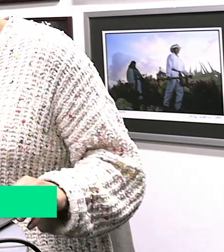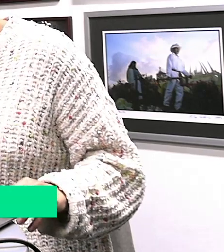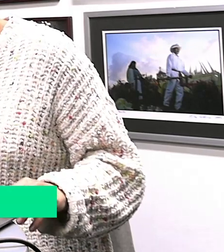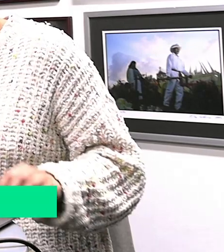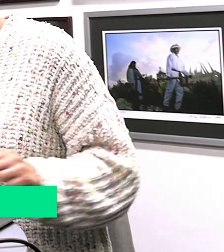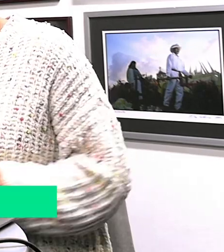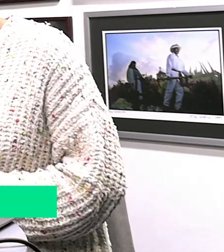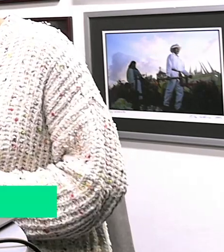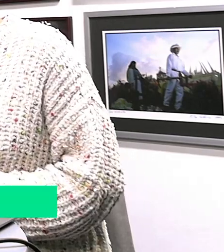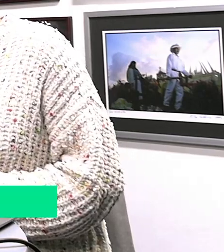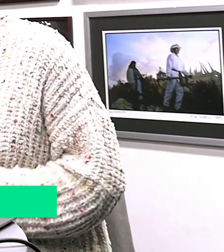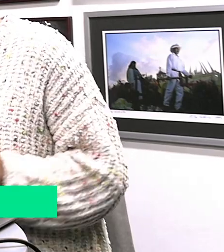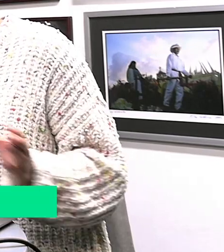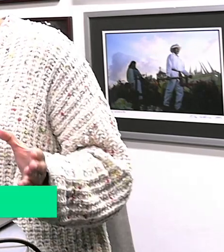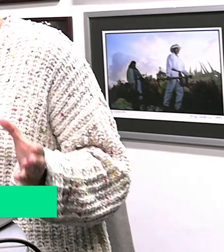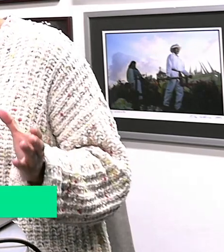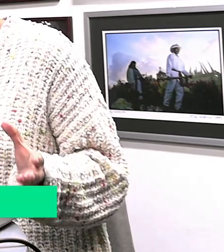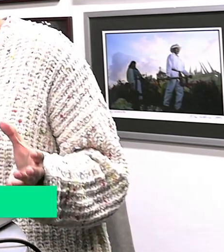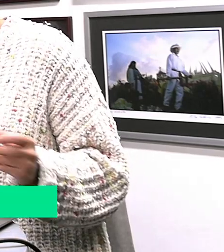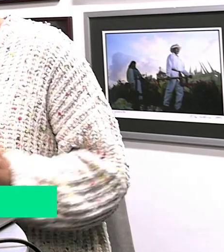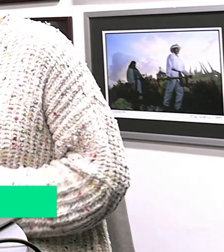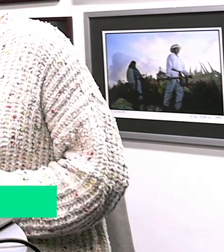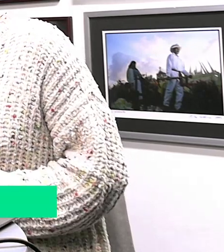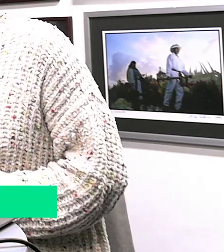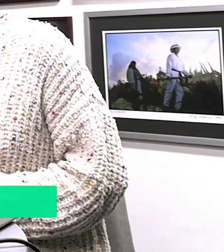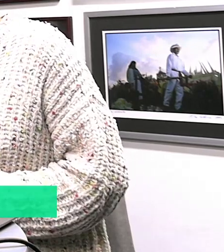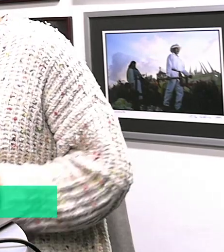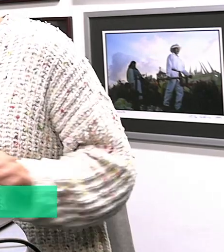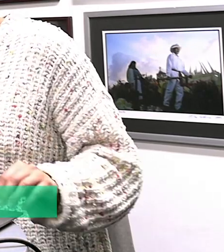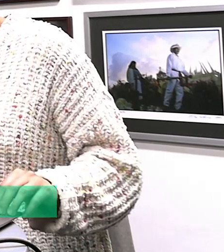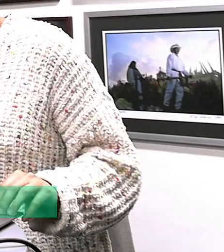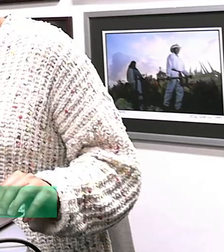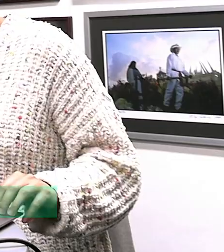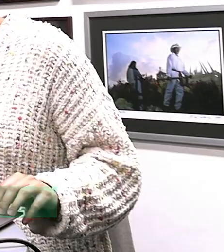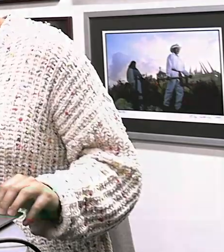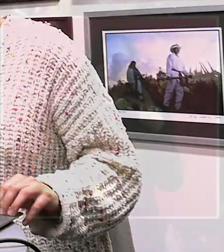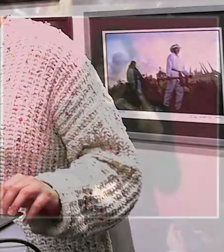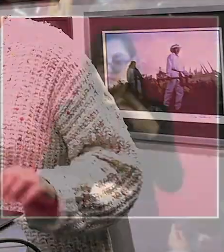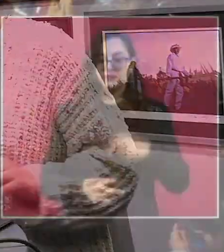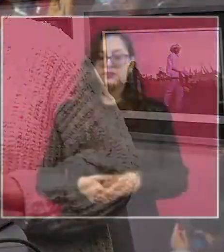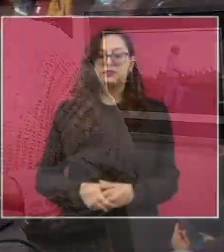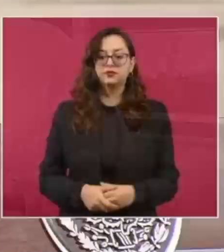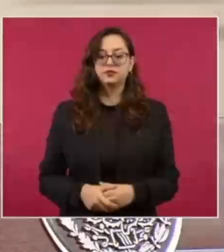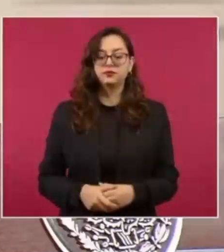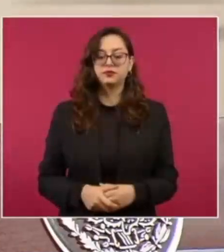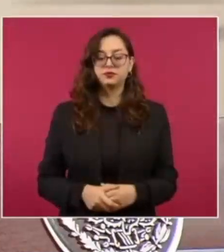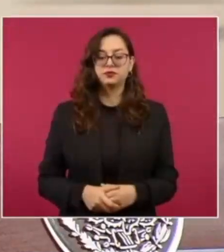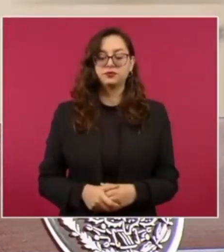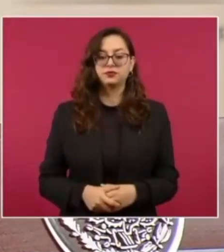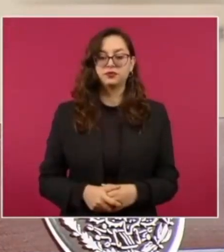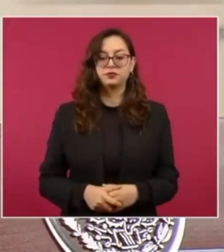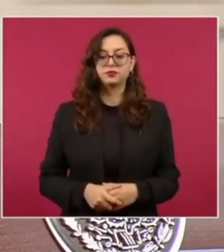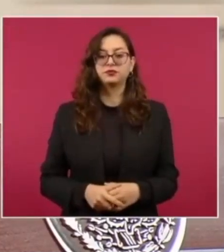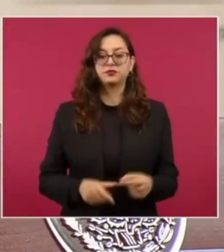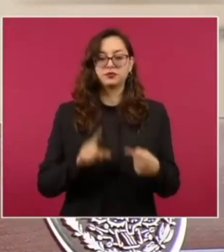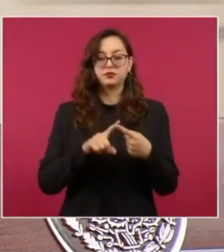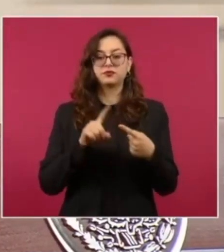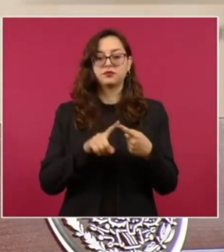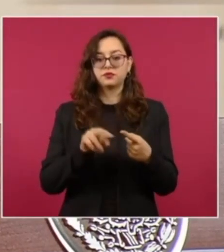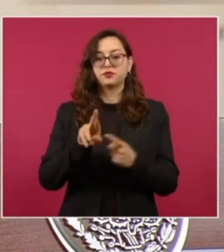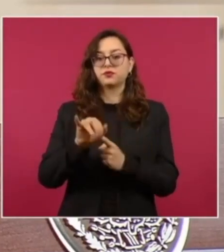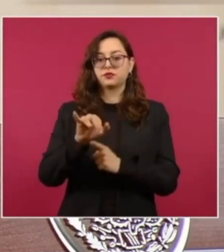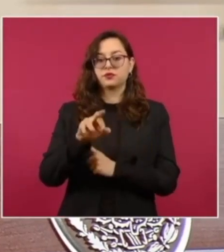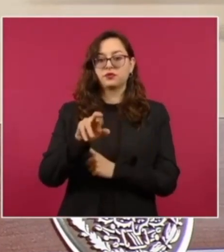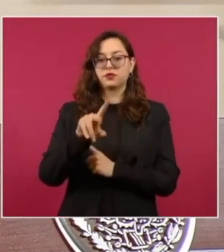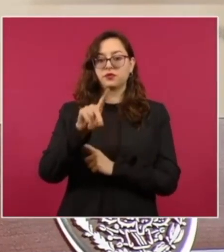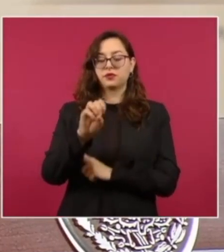Ricardo Mejía se fue sin siquiera darle adiós. Ahora sí que no me dio ni el adiós, nada más me mandó un papel, dijo refiriéndose